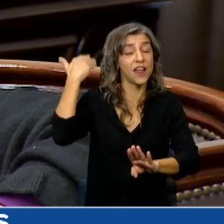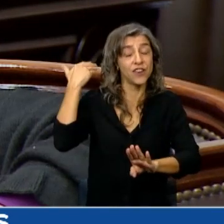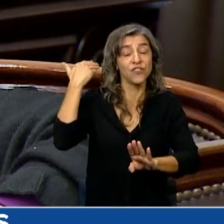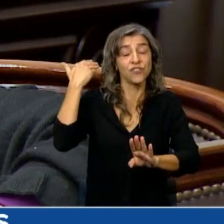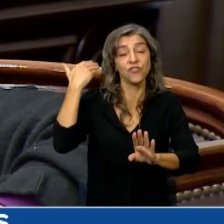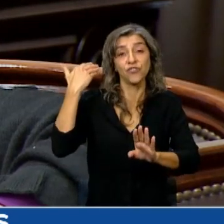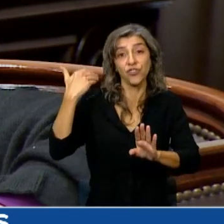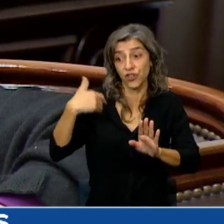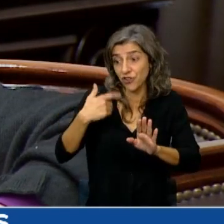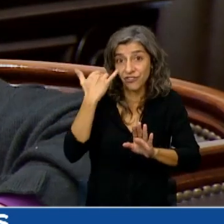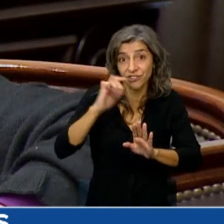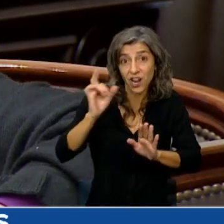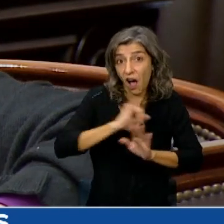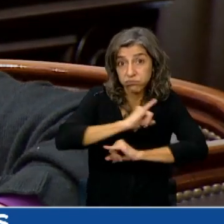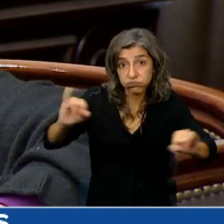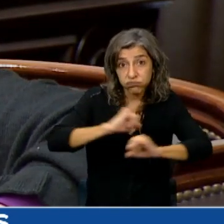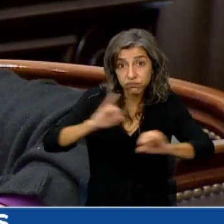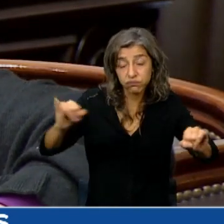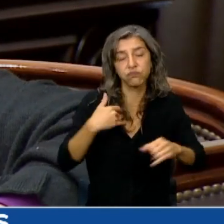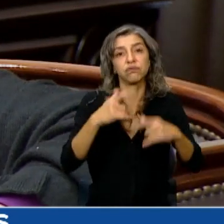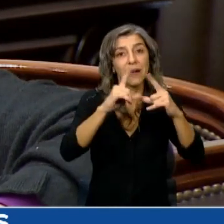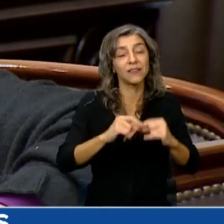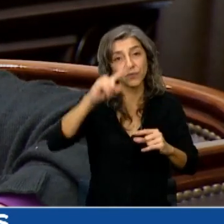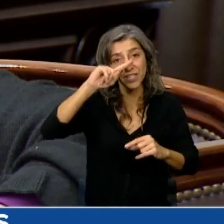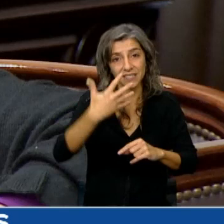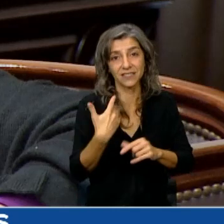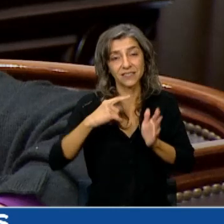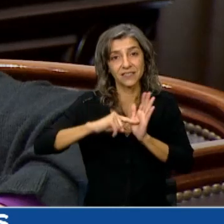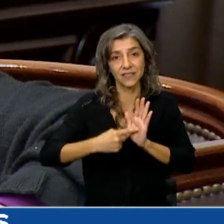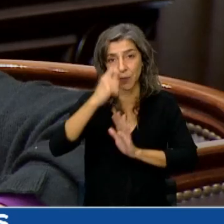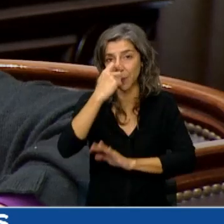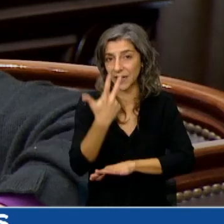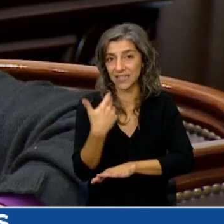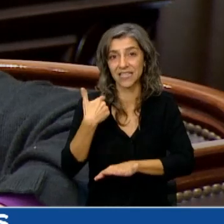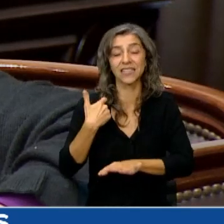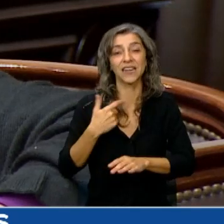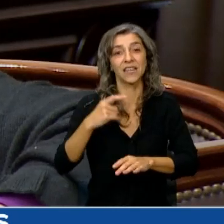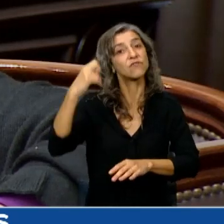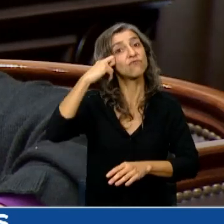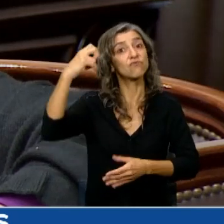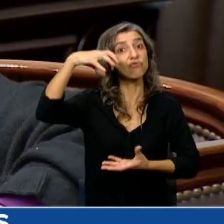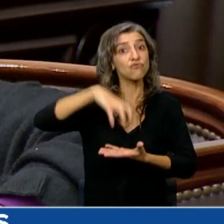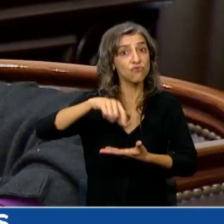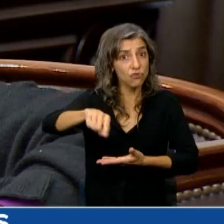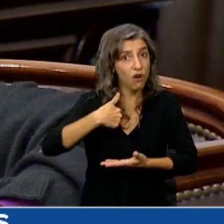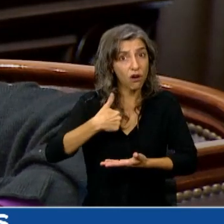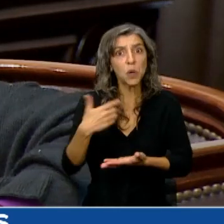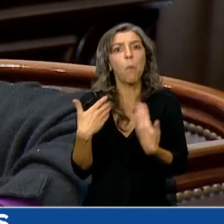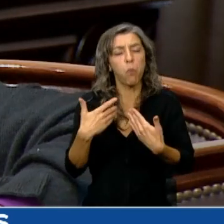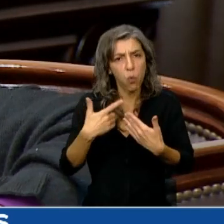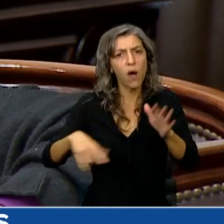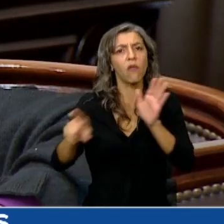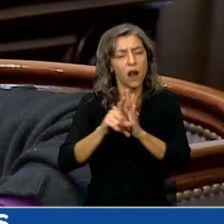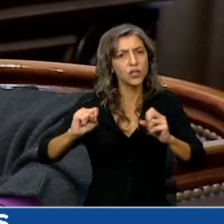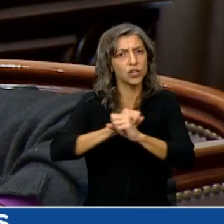inciso 23, que es el que nos faculta al Congreso para el dictado de normas y nos da una enorme cantidad de normas que tenemos que